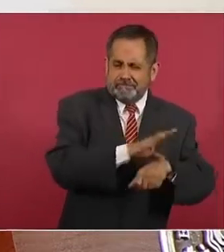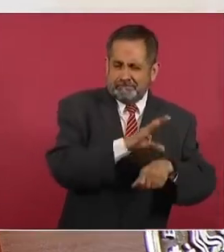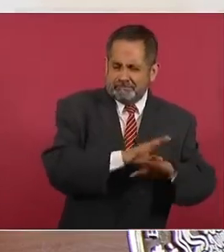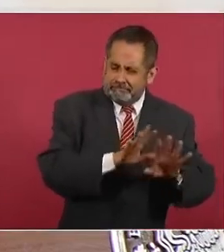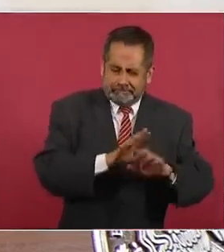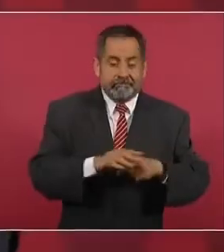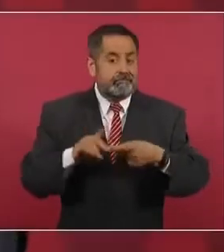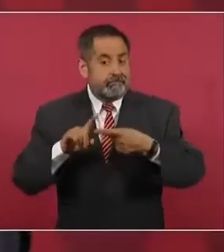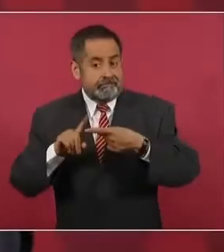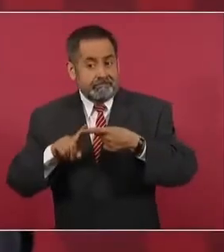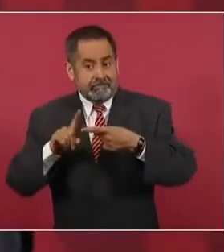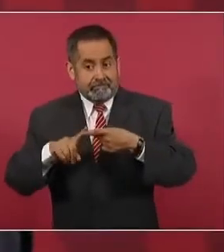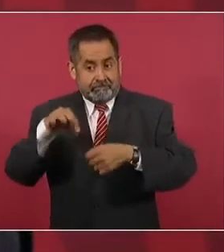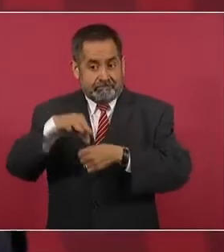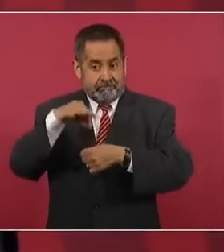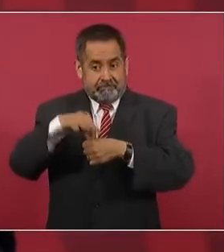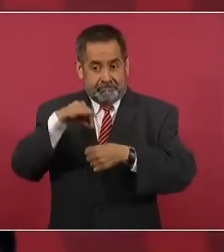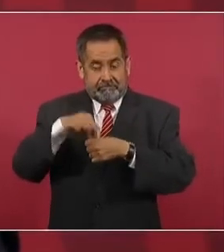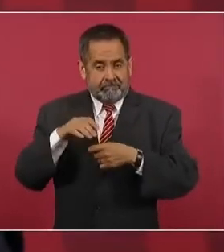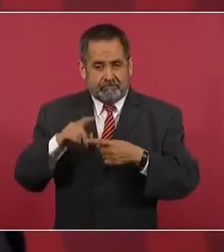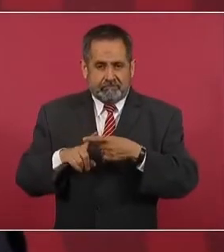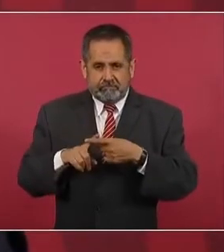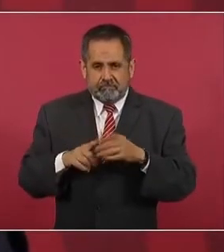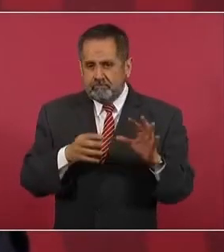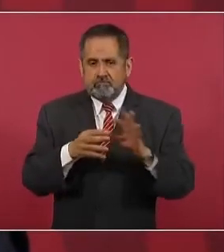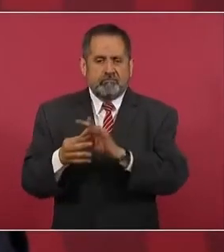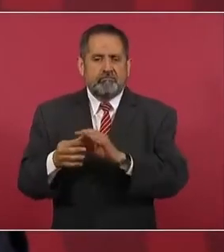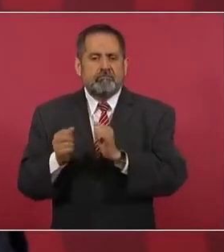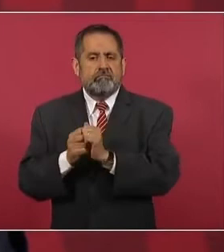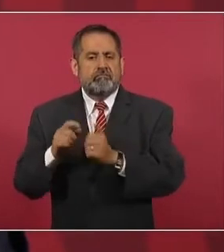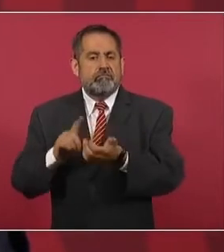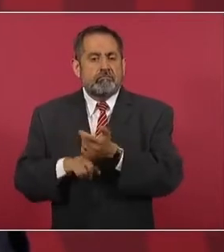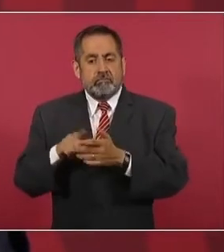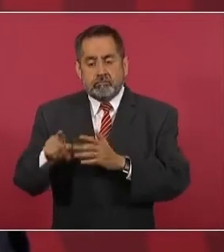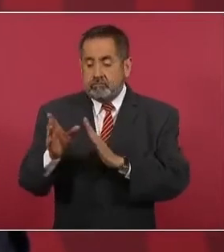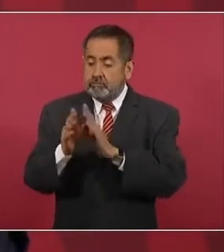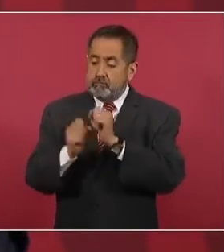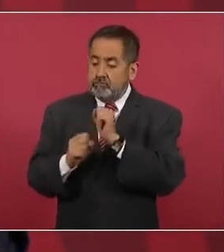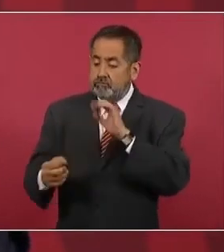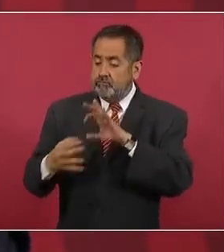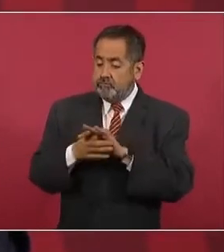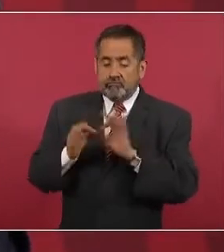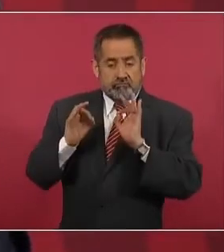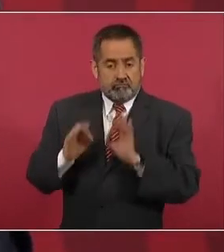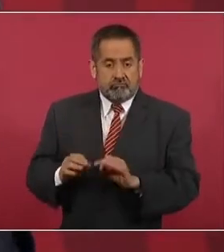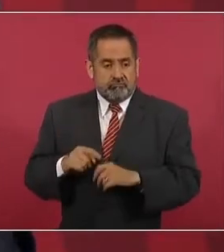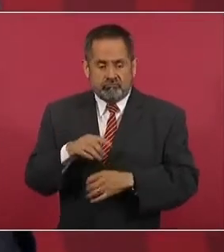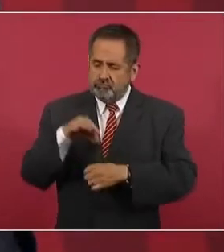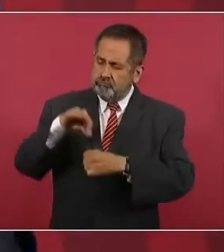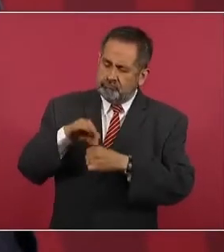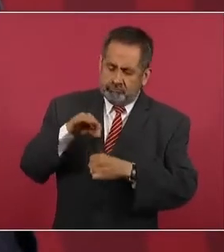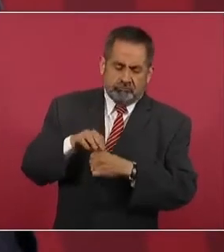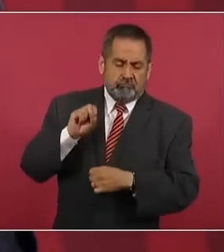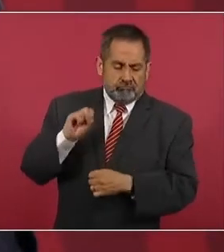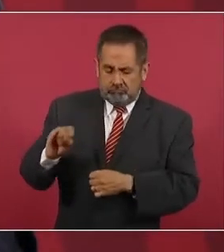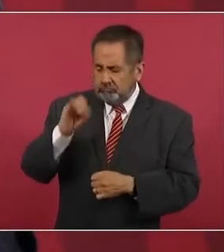que o estaba relacionada con la constitucionalidad, fue un voto.